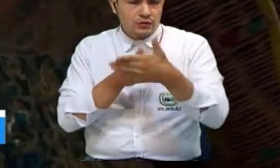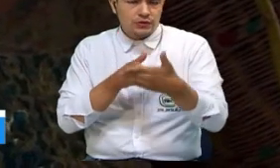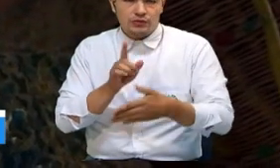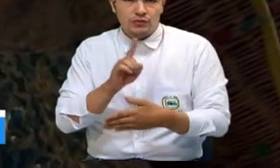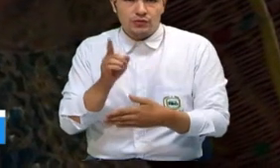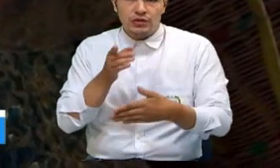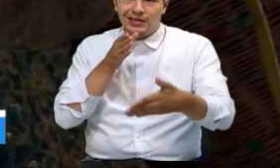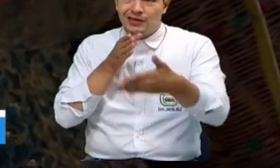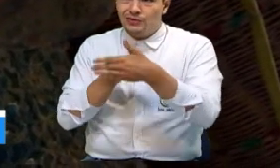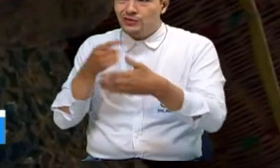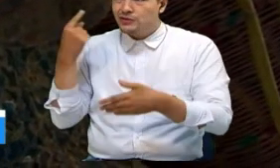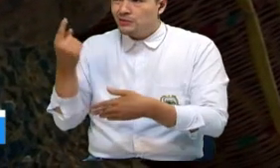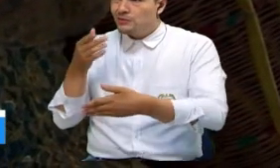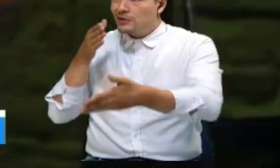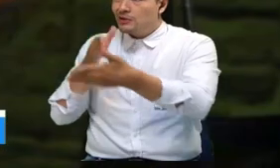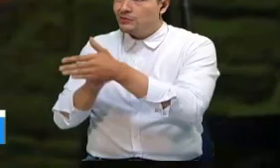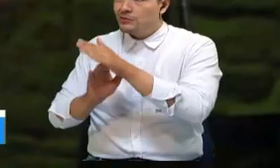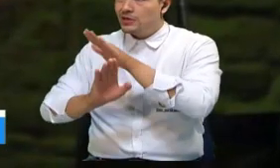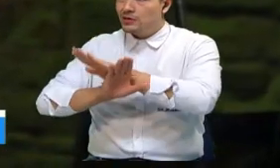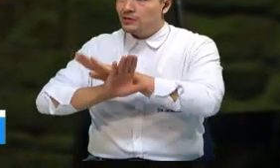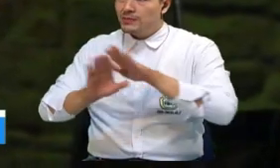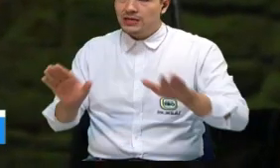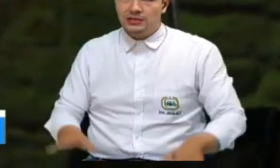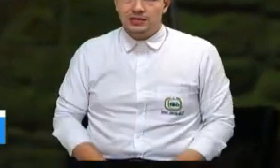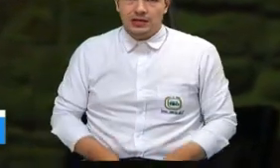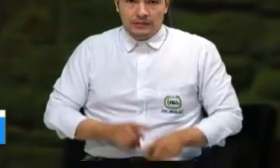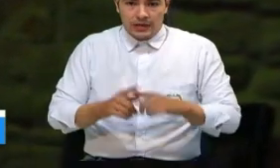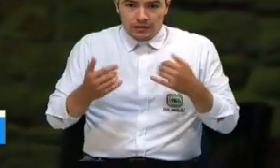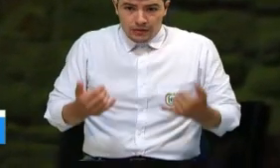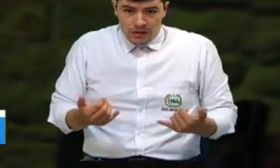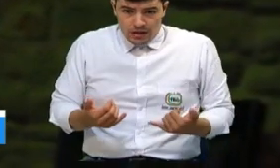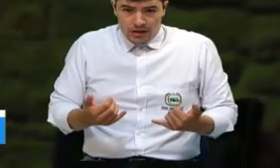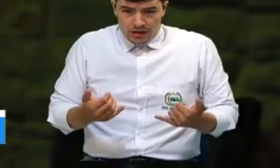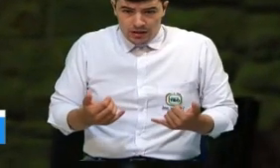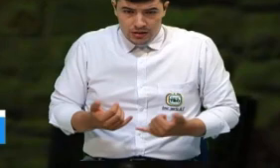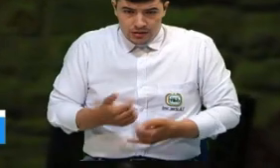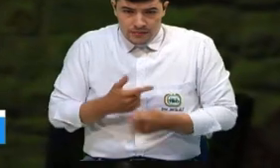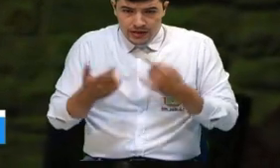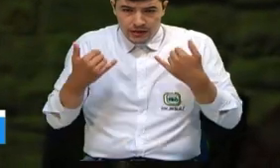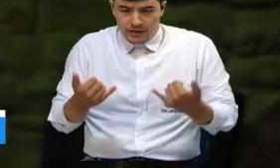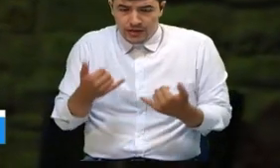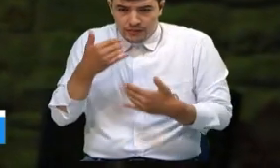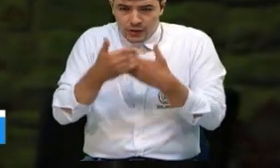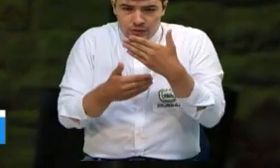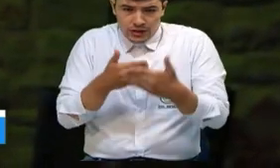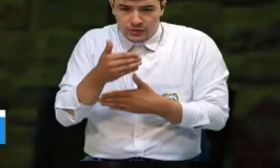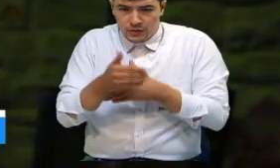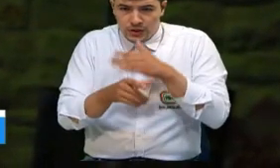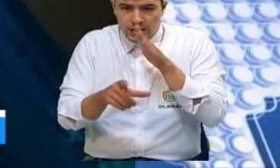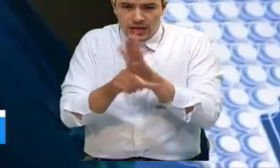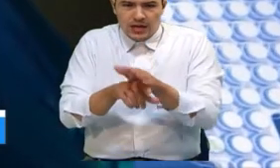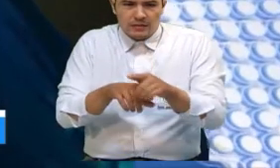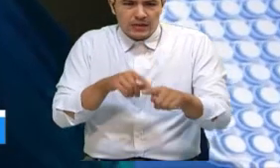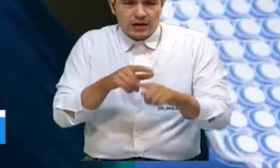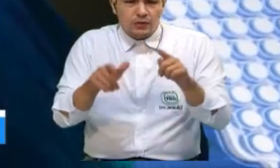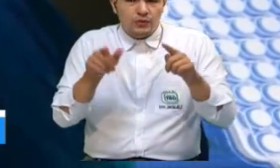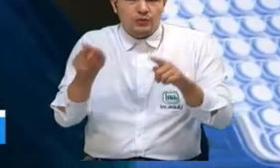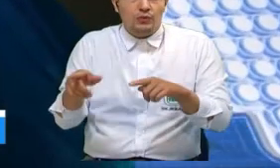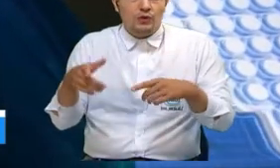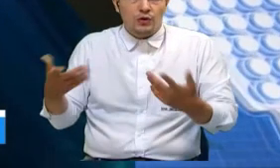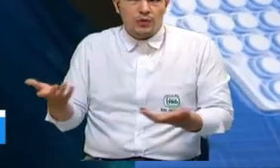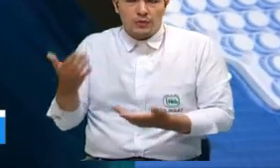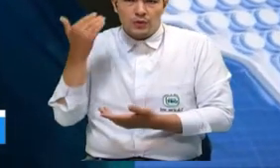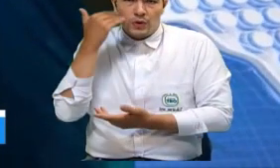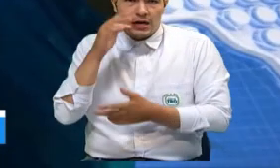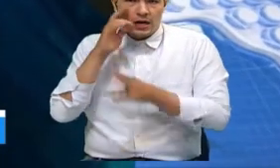la denuncia se queda en la denuncia. Claro. Pero y ahora, sí puede que presenten muchos procesos legales, pero ¿y tú cómo quedas?